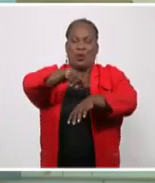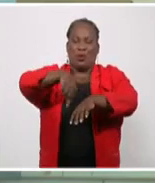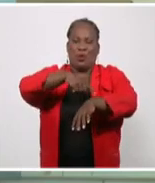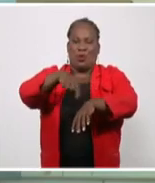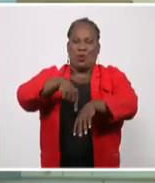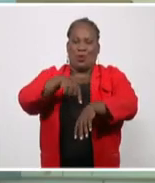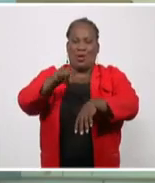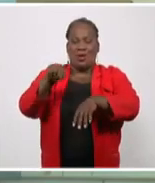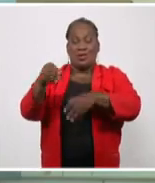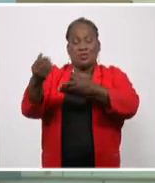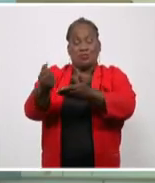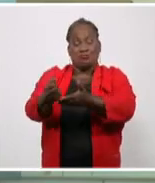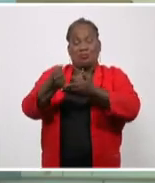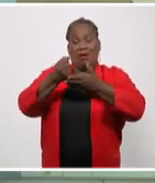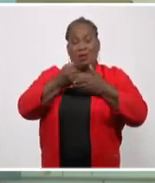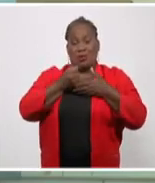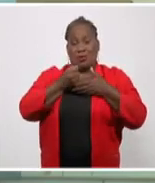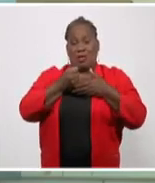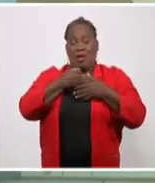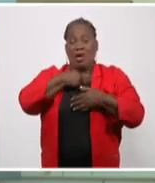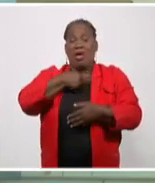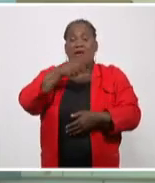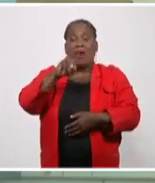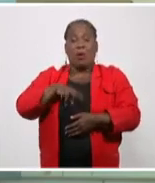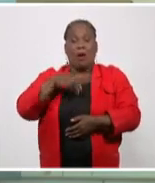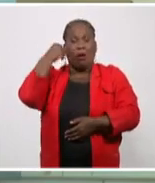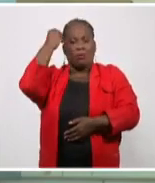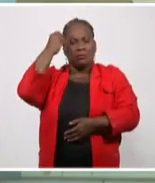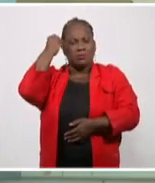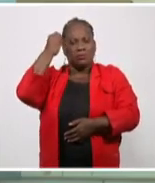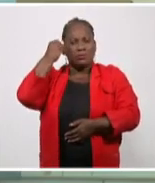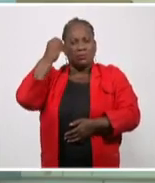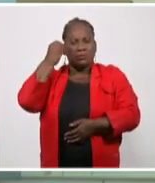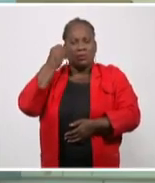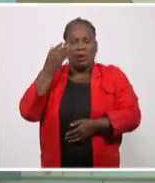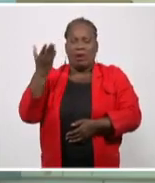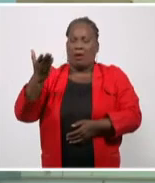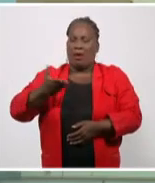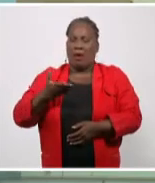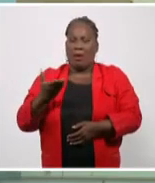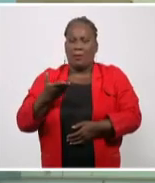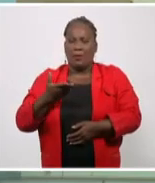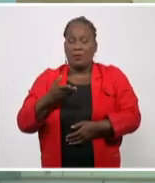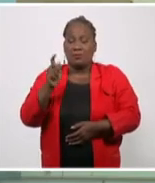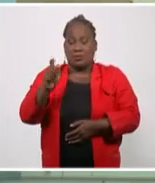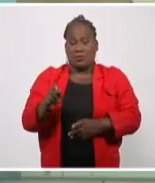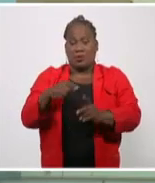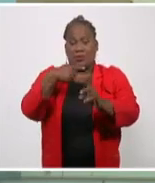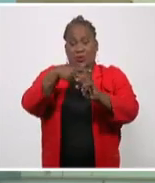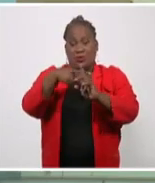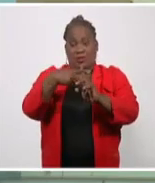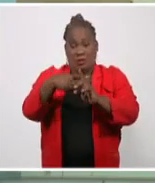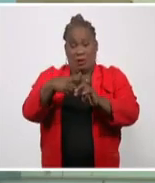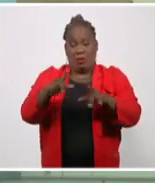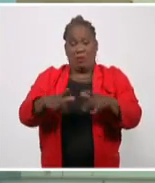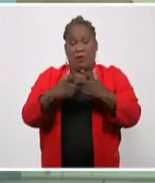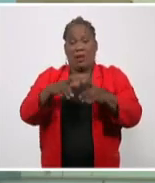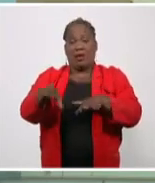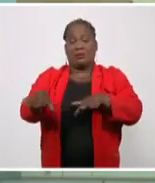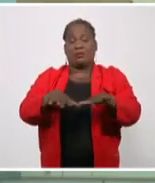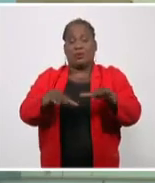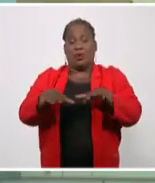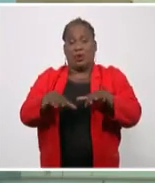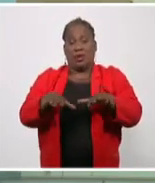nos permitiría evaluar de manera oportuna los casos positivos, hacer las acciones y evitar